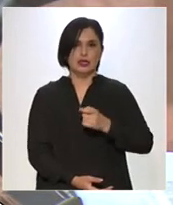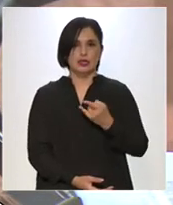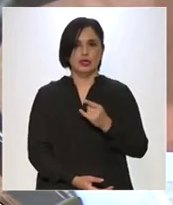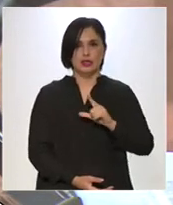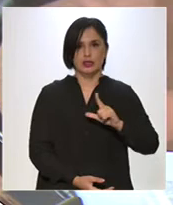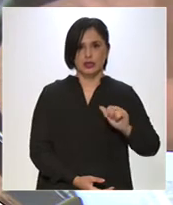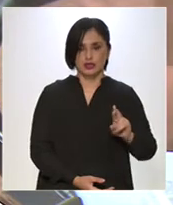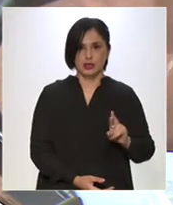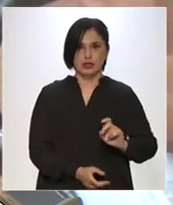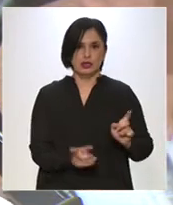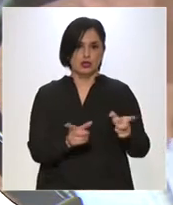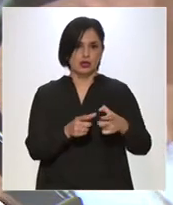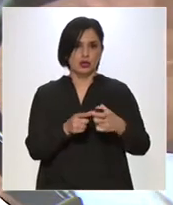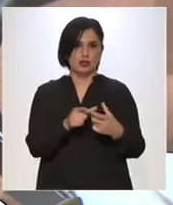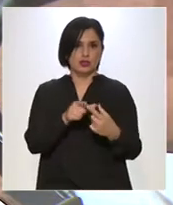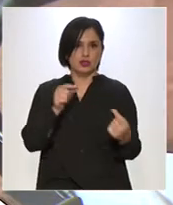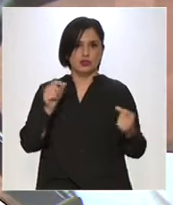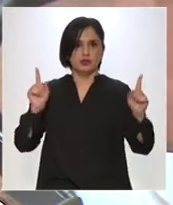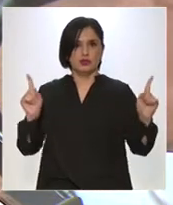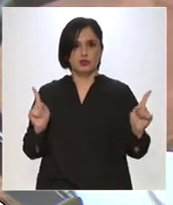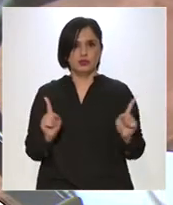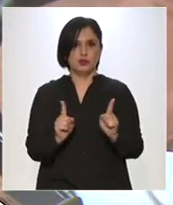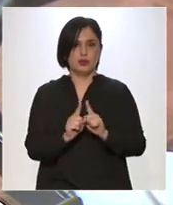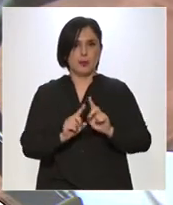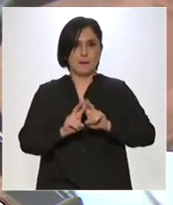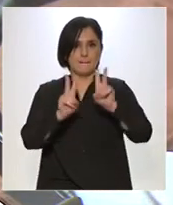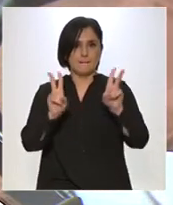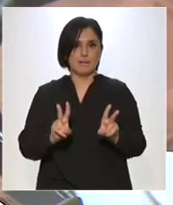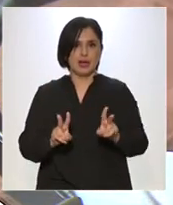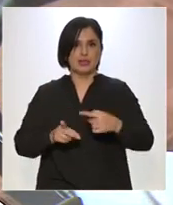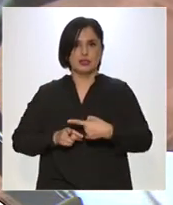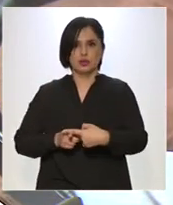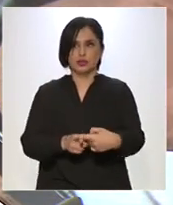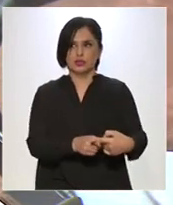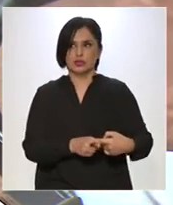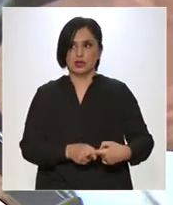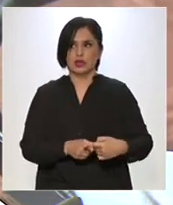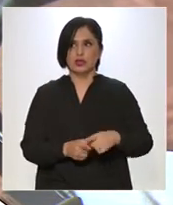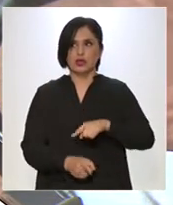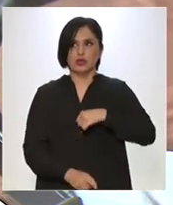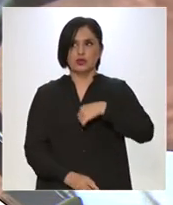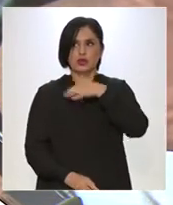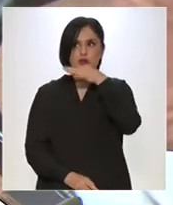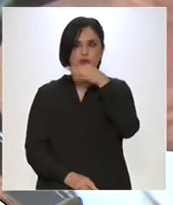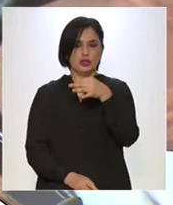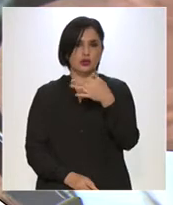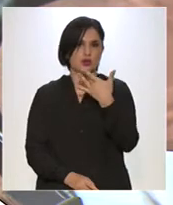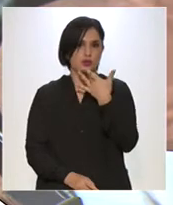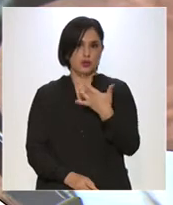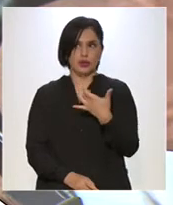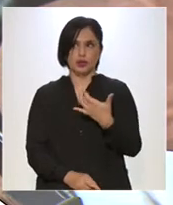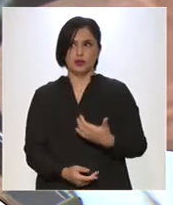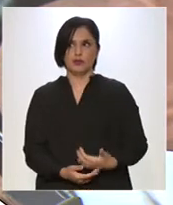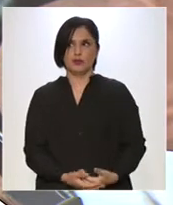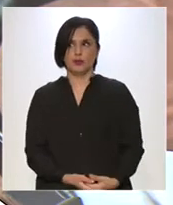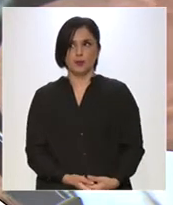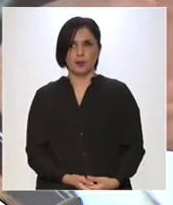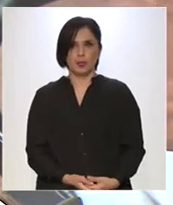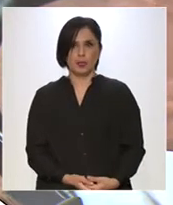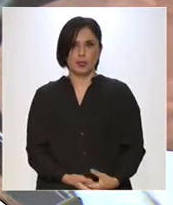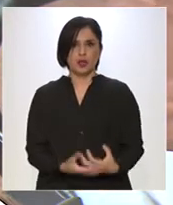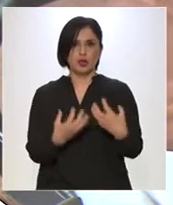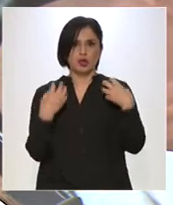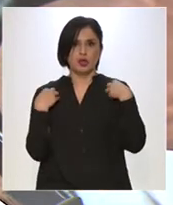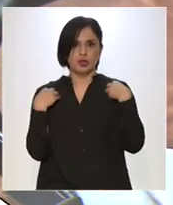de Reencuentro y de Paz Social. Y lo planteo, presidenta, porque a juicio de los